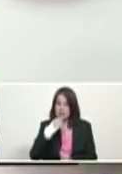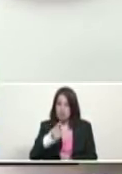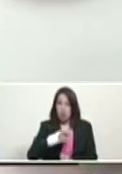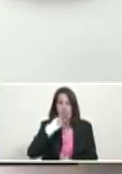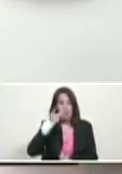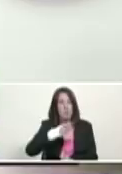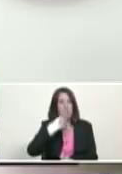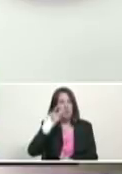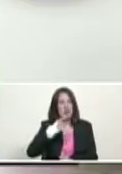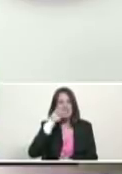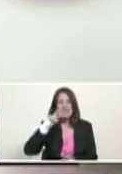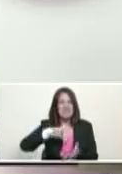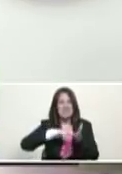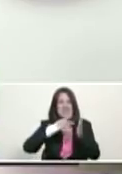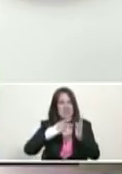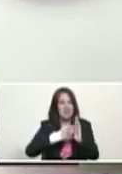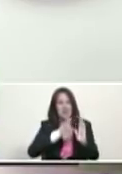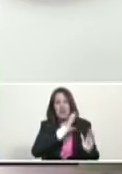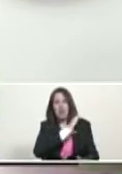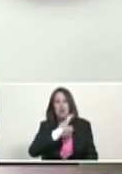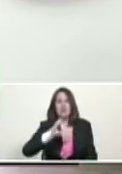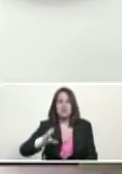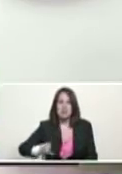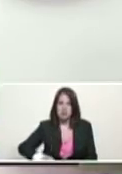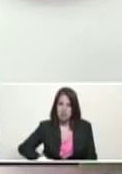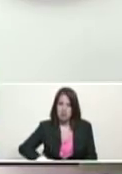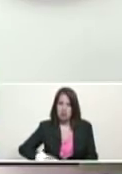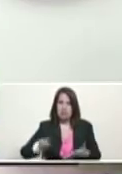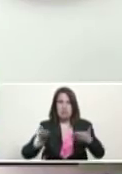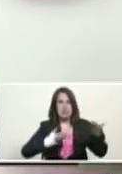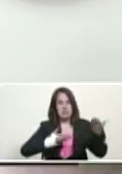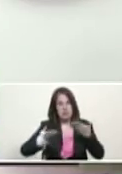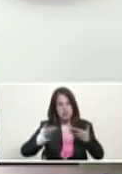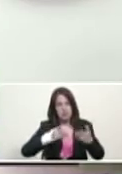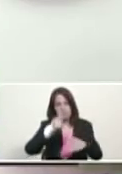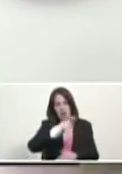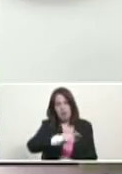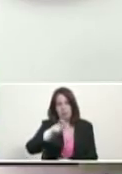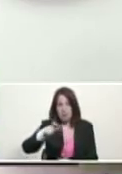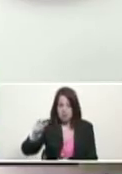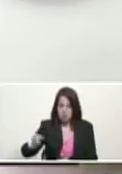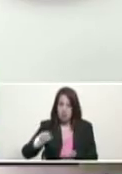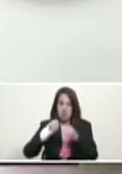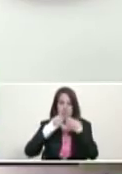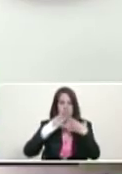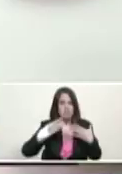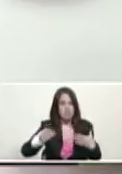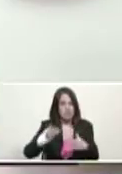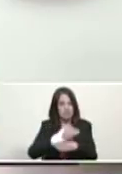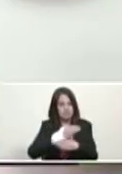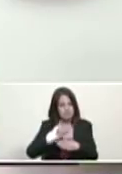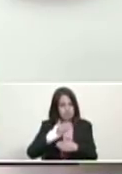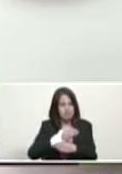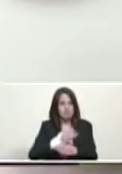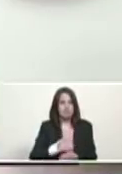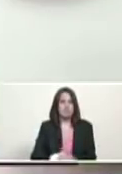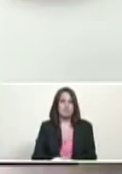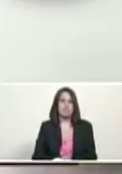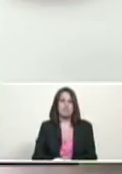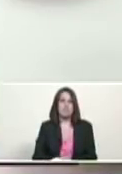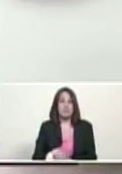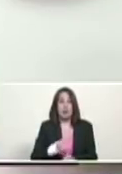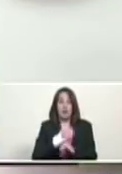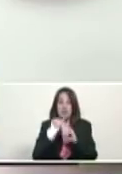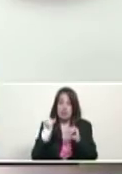política en el concepto cristiano del servicio a los demás, del bien común, de la felicidad común,